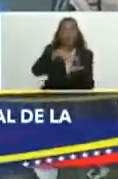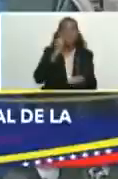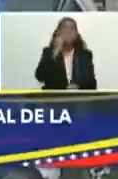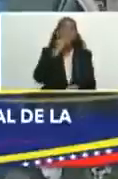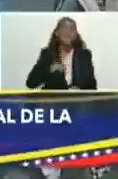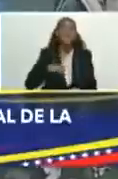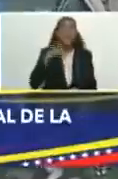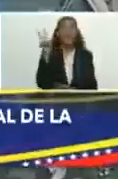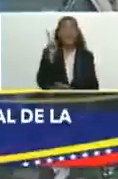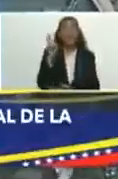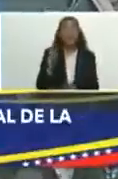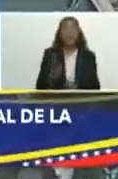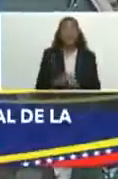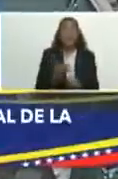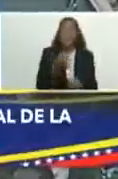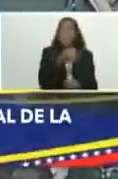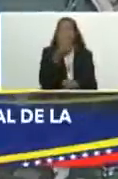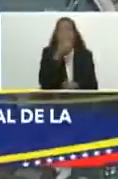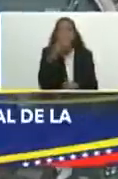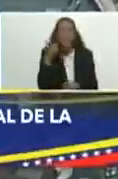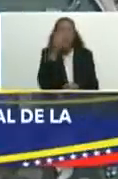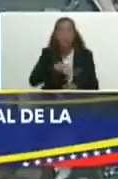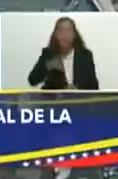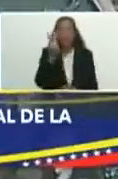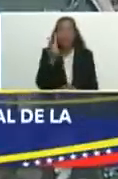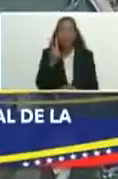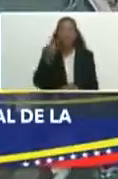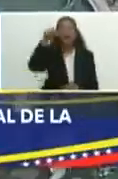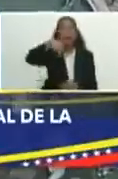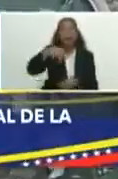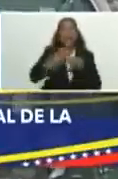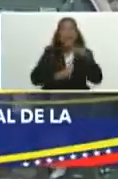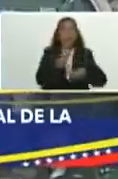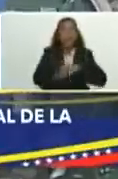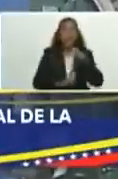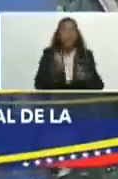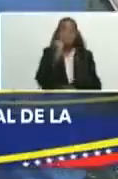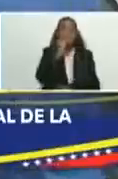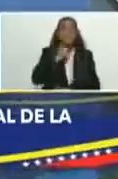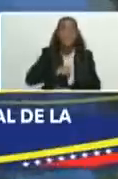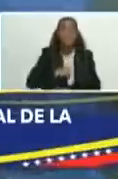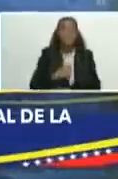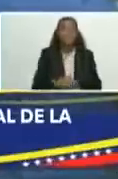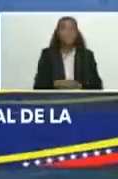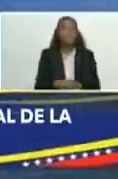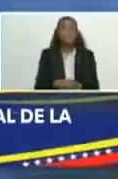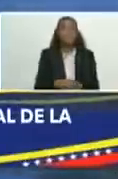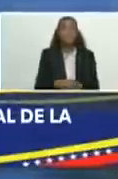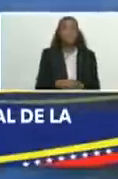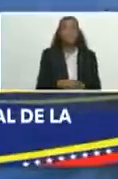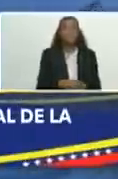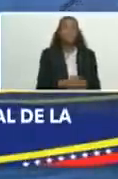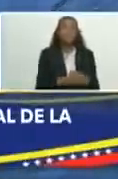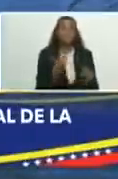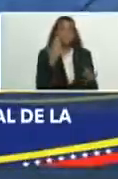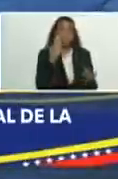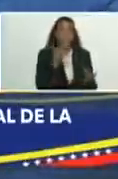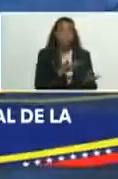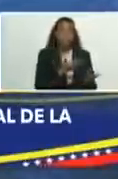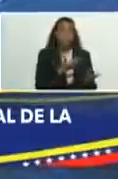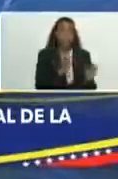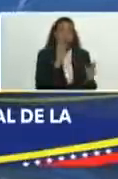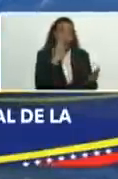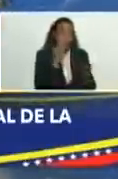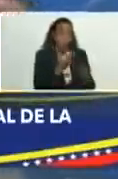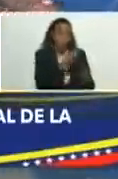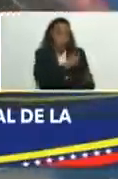Eagle, el mejor caucho de Venezuela, hecho en Cauchos Venezuela. Mi hermano, por favor, monte la carcasa